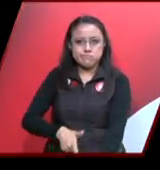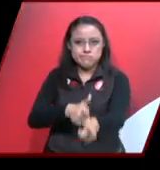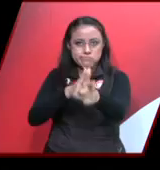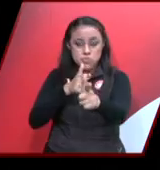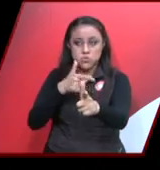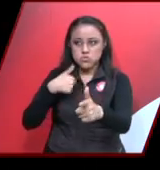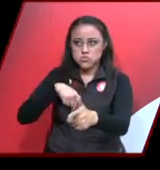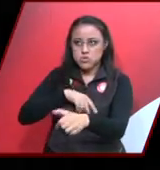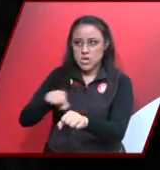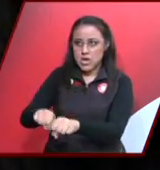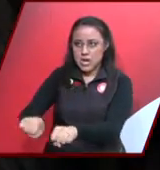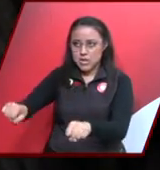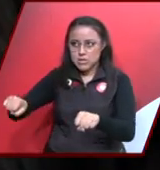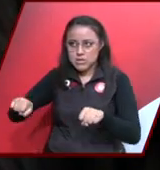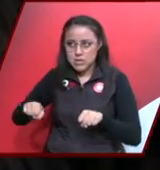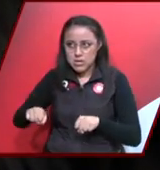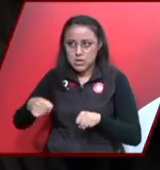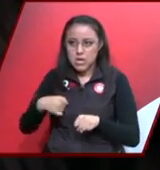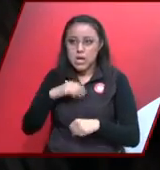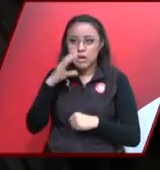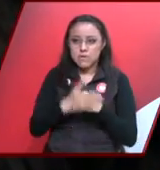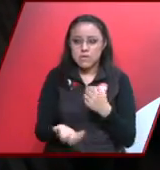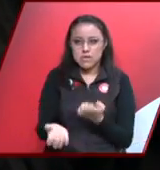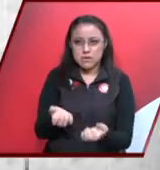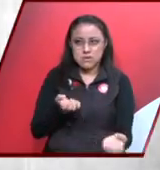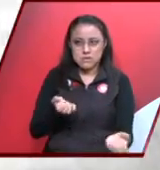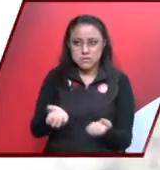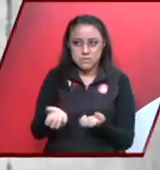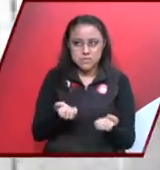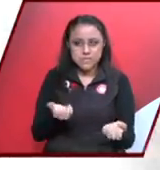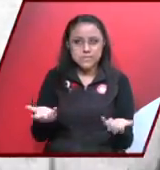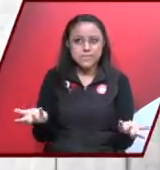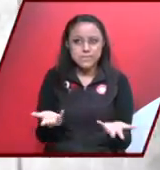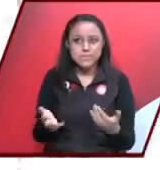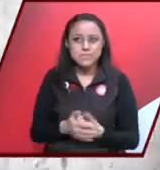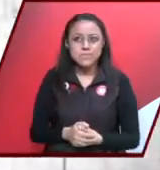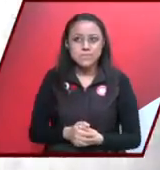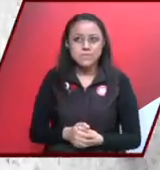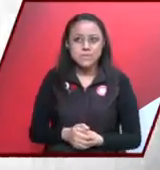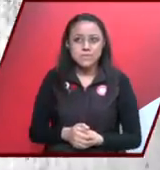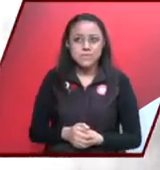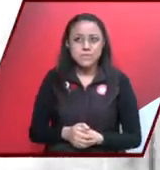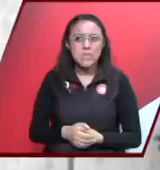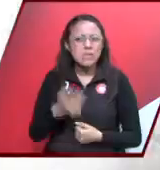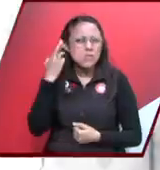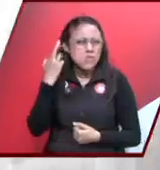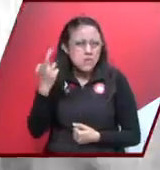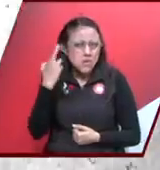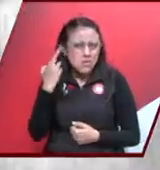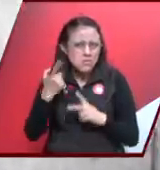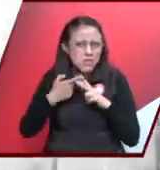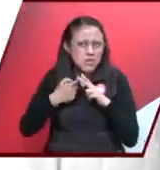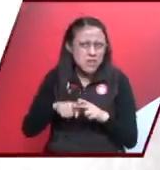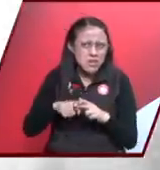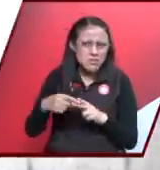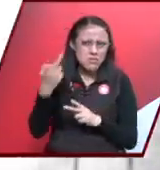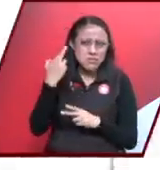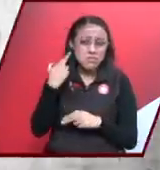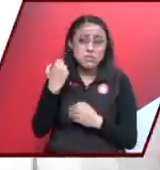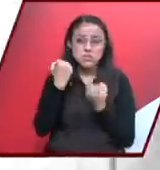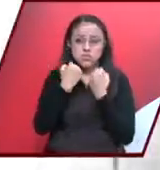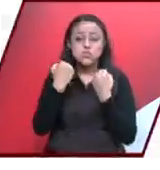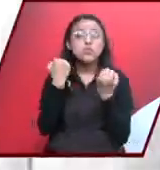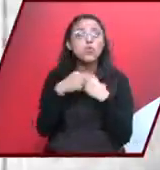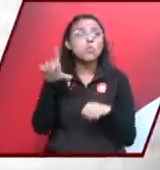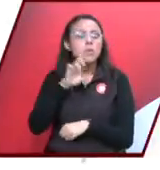sala, estábamos terminando de hacer ejercicio. Entonces empezamos a escuchar golpes en la puerta. Mi sobrina y yo